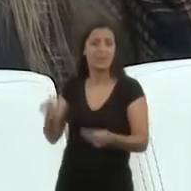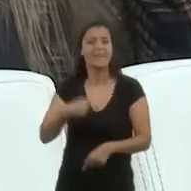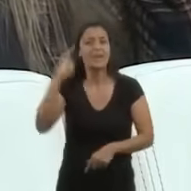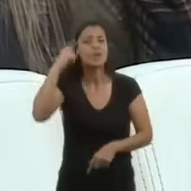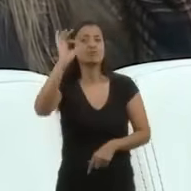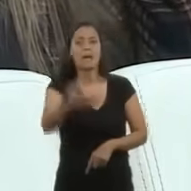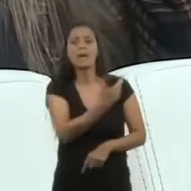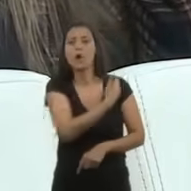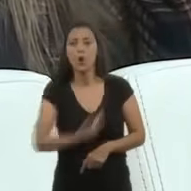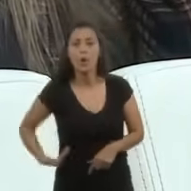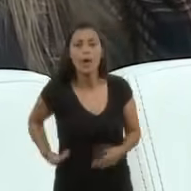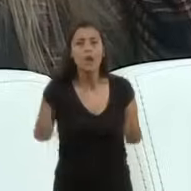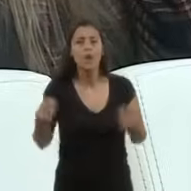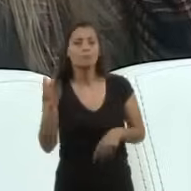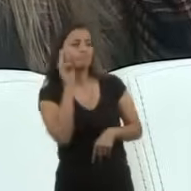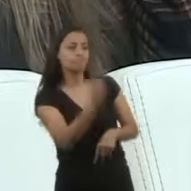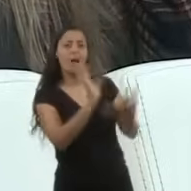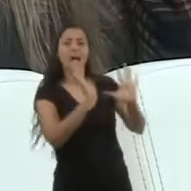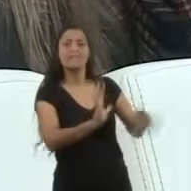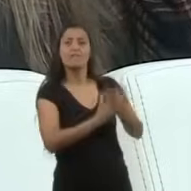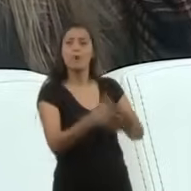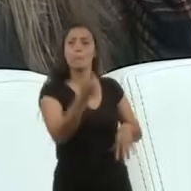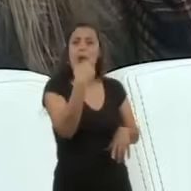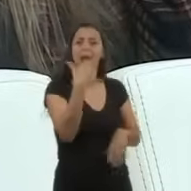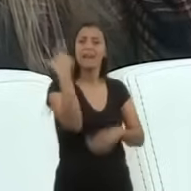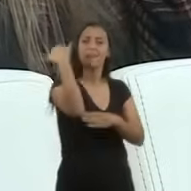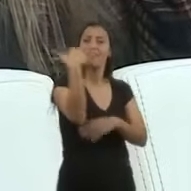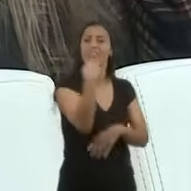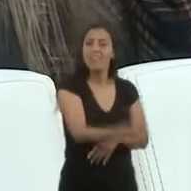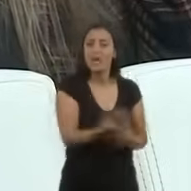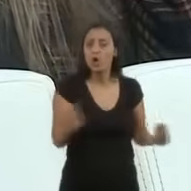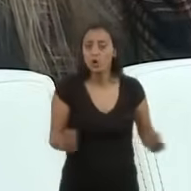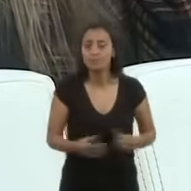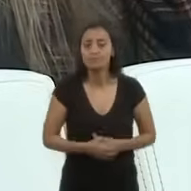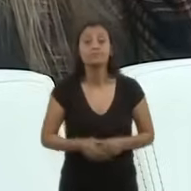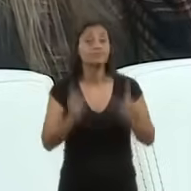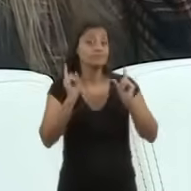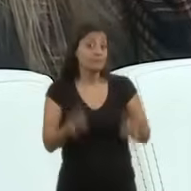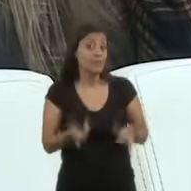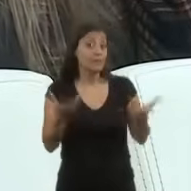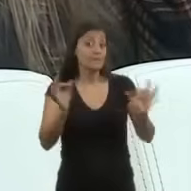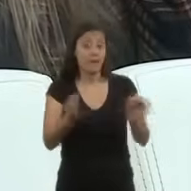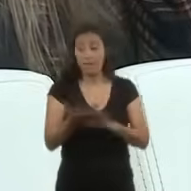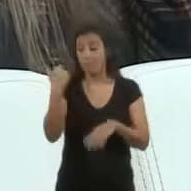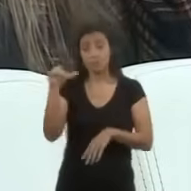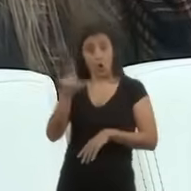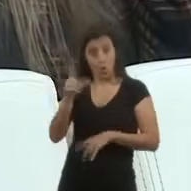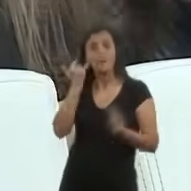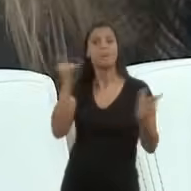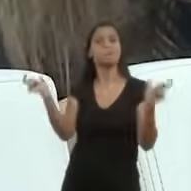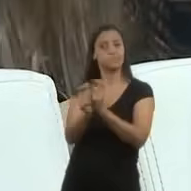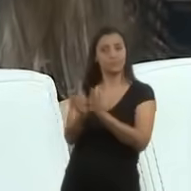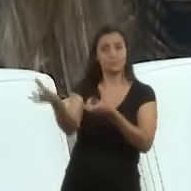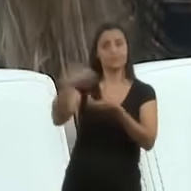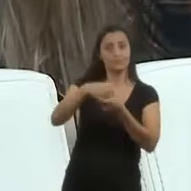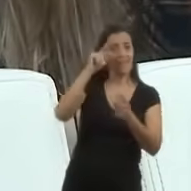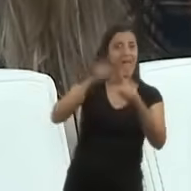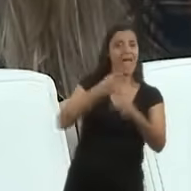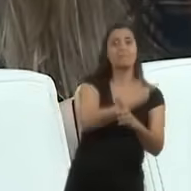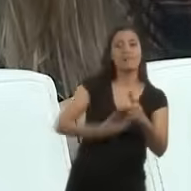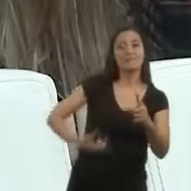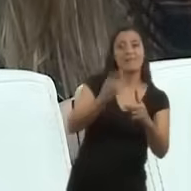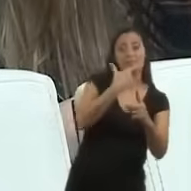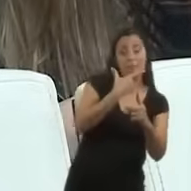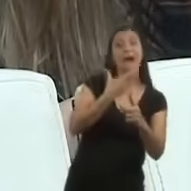esta apreciación por parte del expresidente e incluso si teniendo en cuenta de que se reunieron el lunes expresidente Mauricio macri